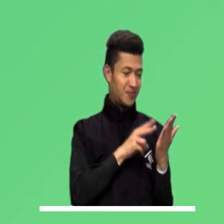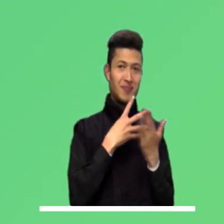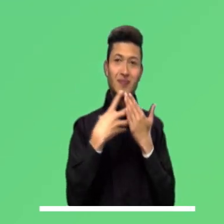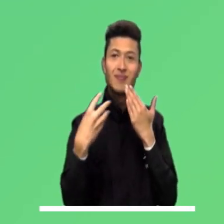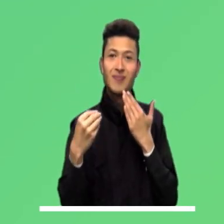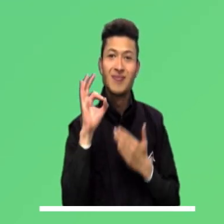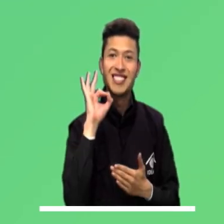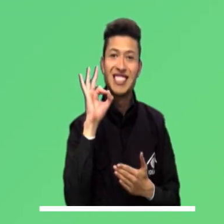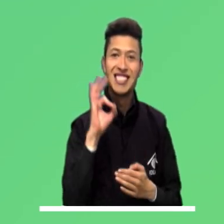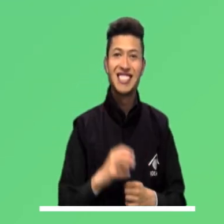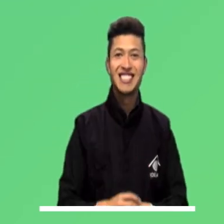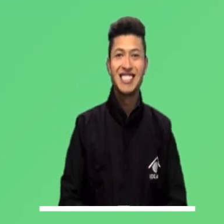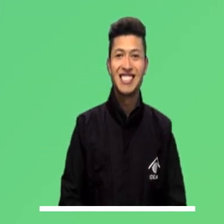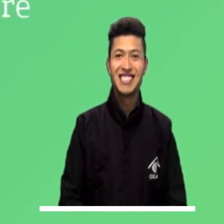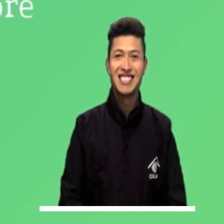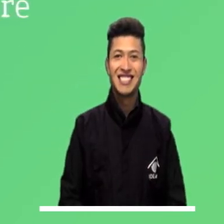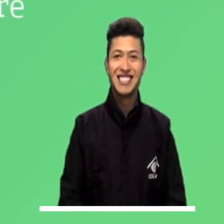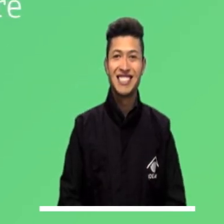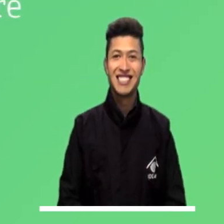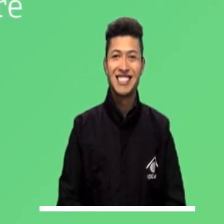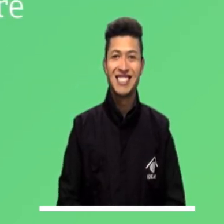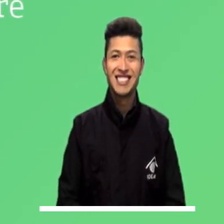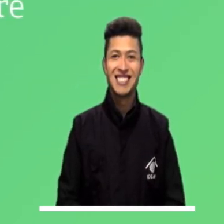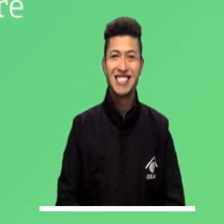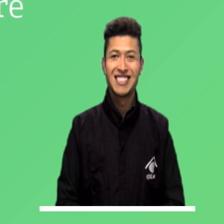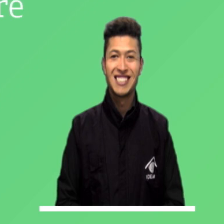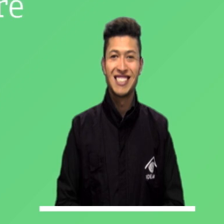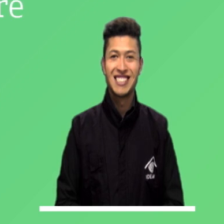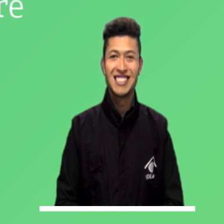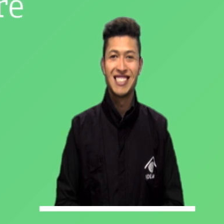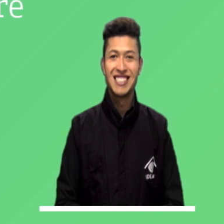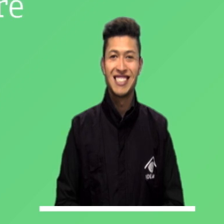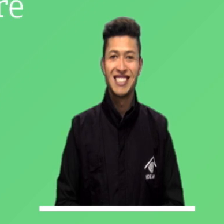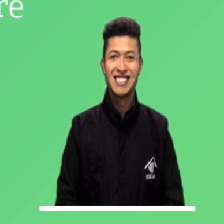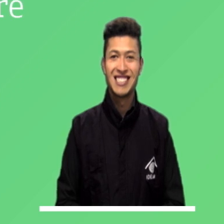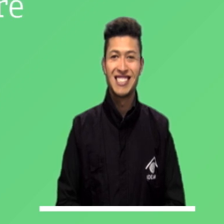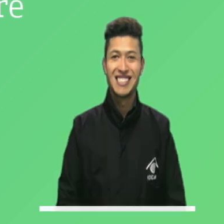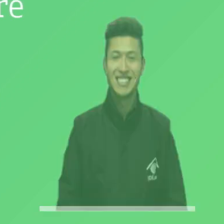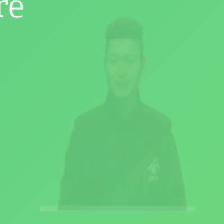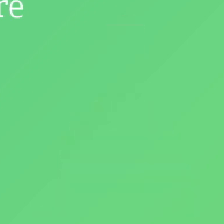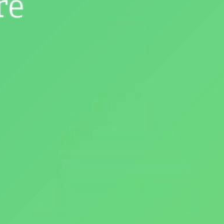de interés. Descállela gratis, planeé su día y tome las mejores decisiones.